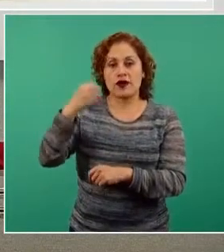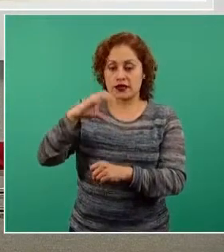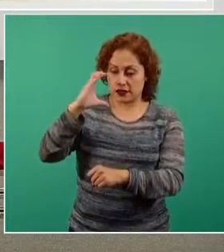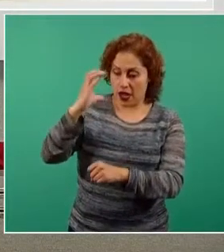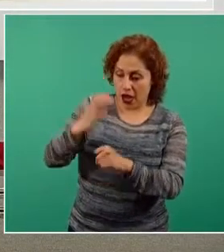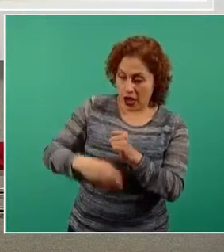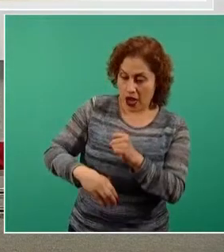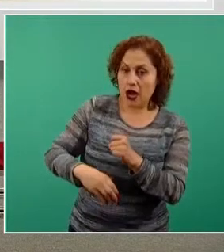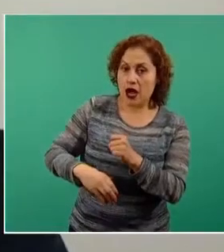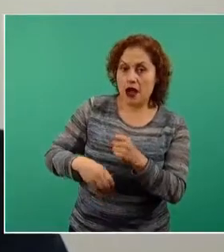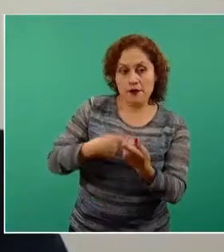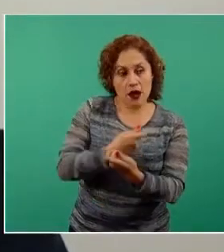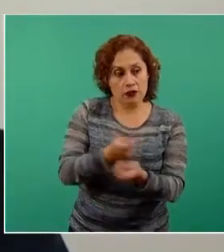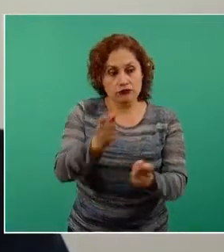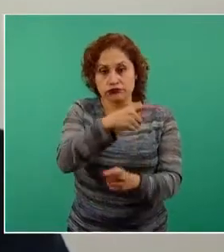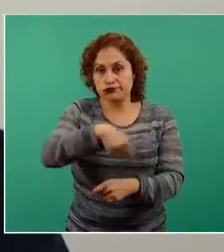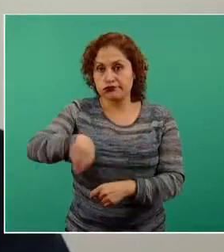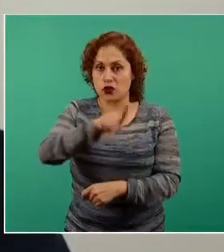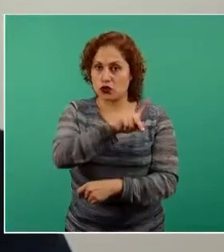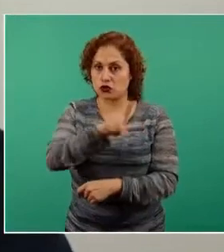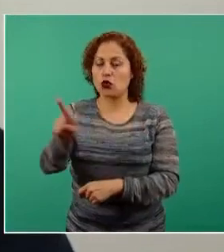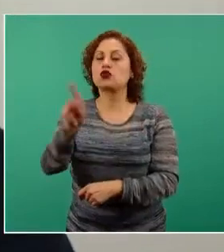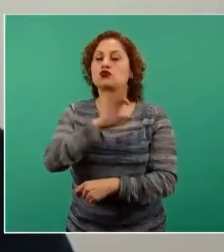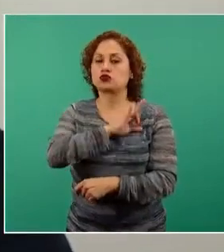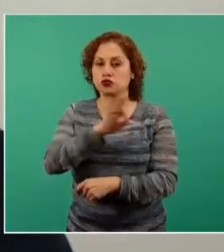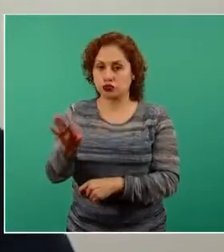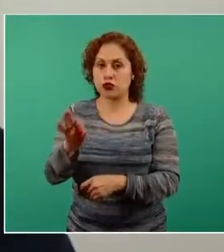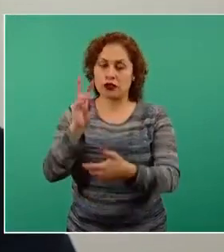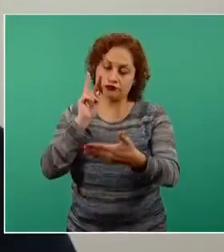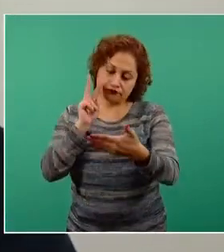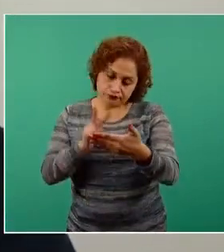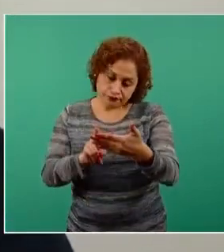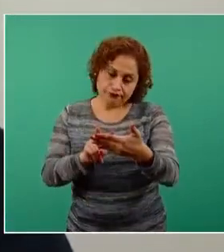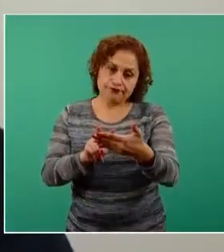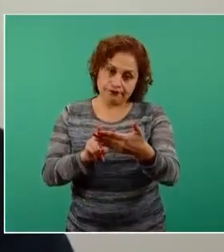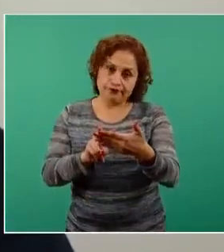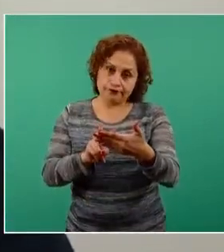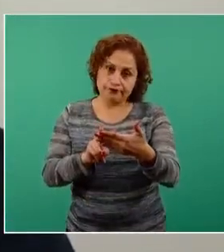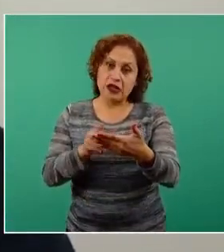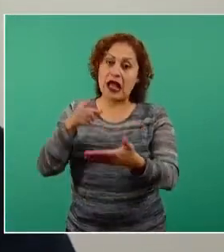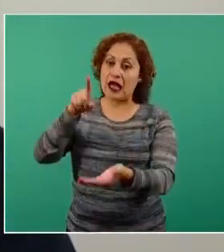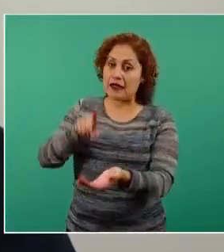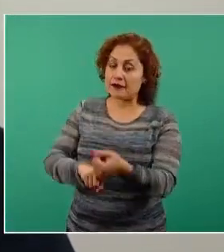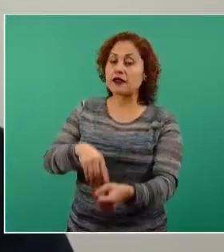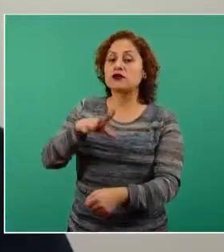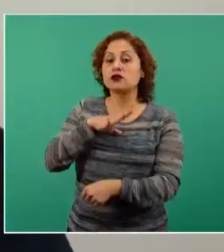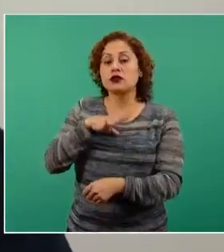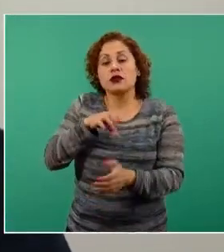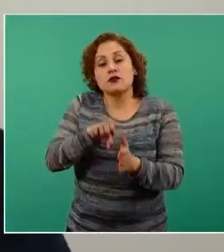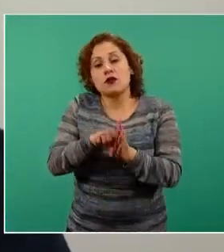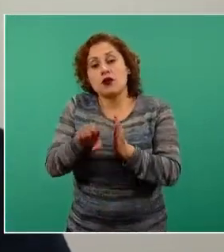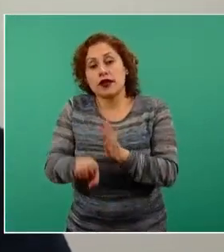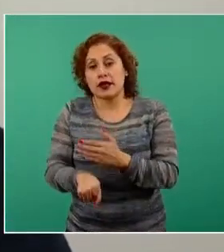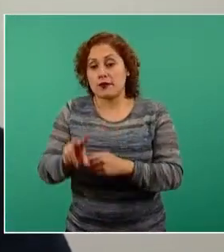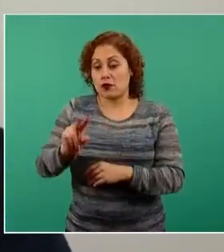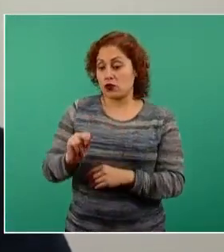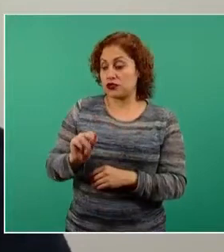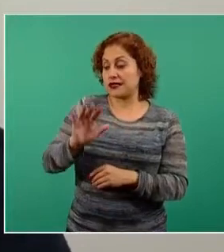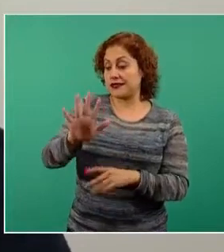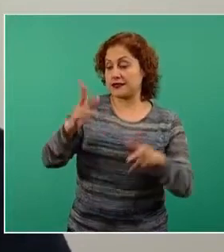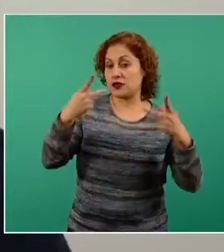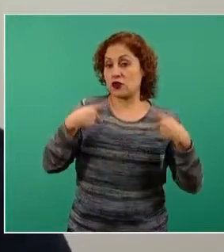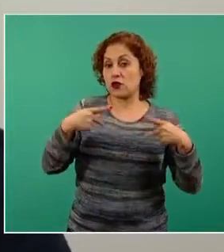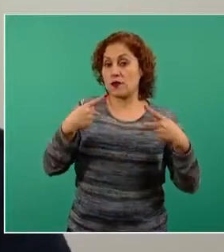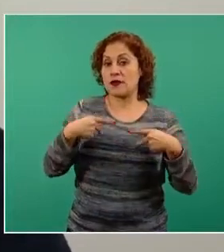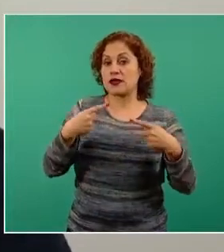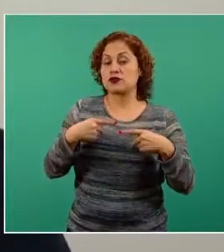obviamente identificar elementos ya muy puntuales o focalizados, como son la distribución de esos 85 ESAVIS